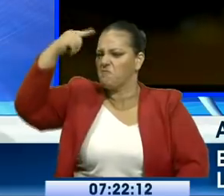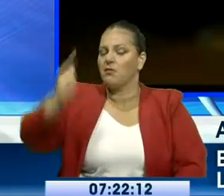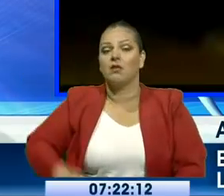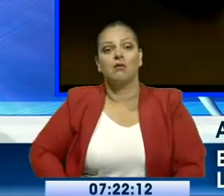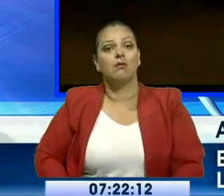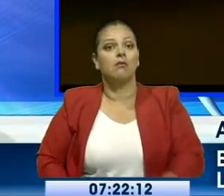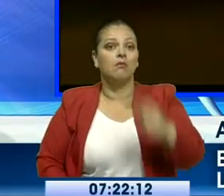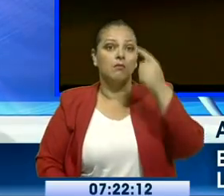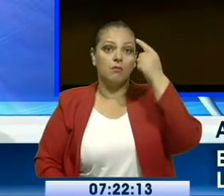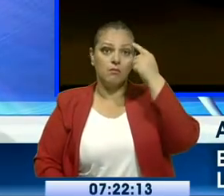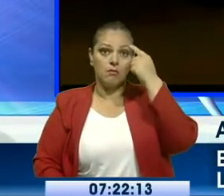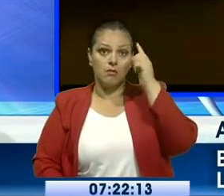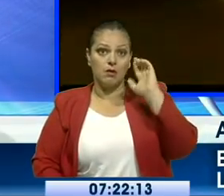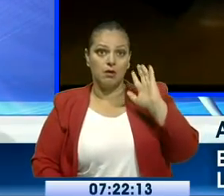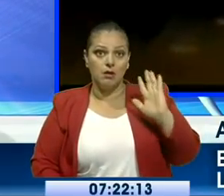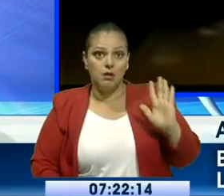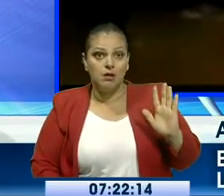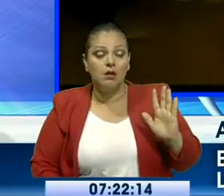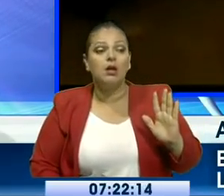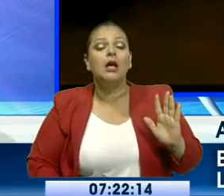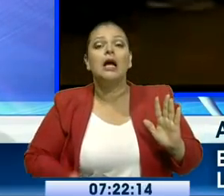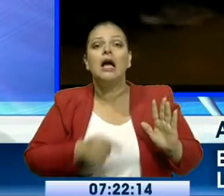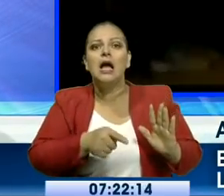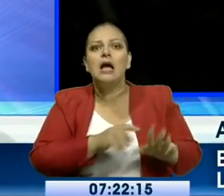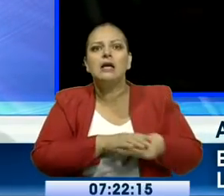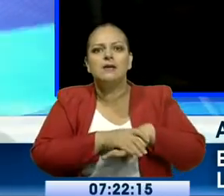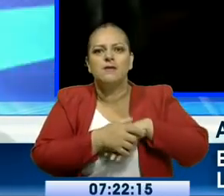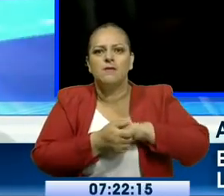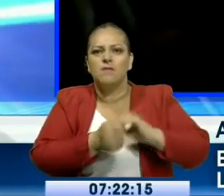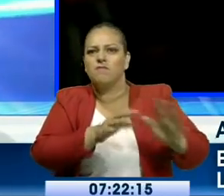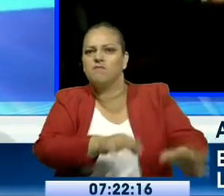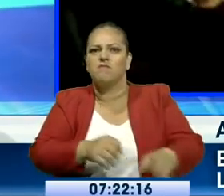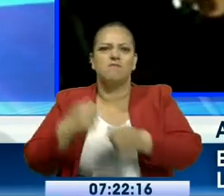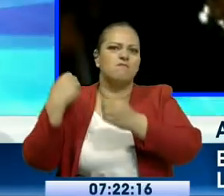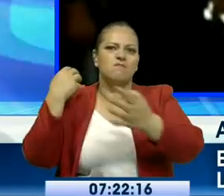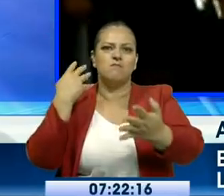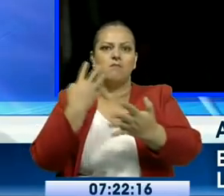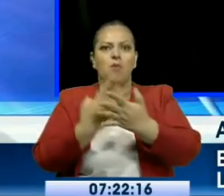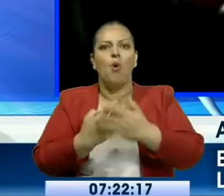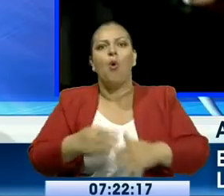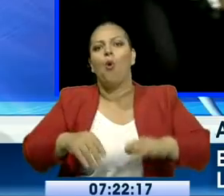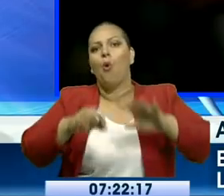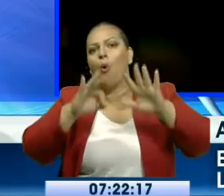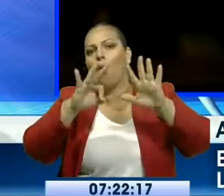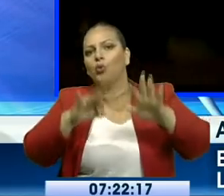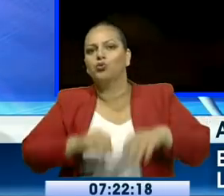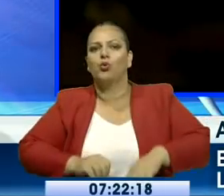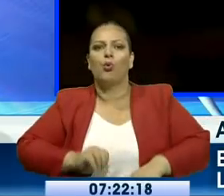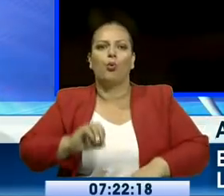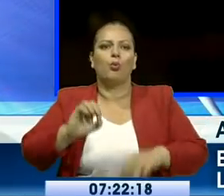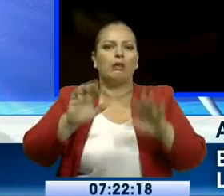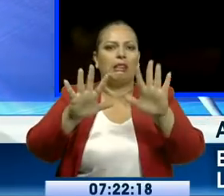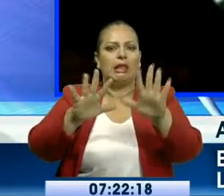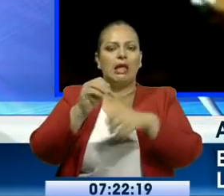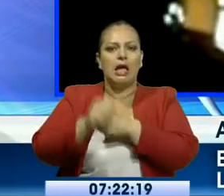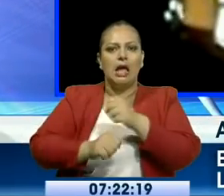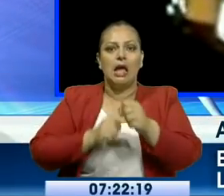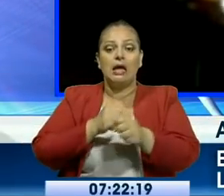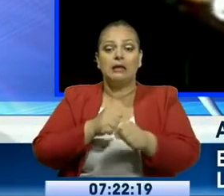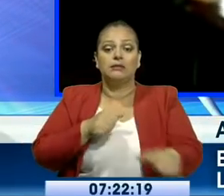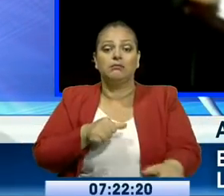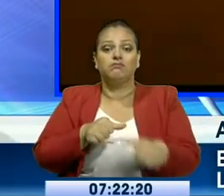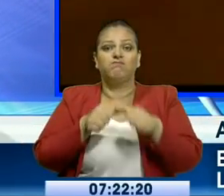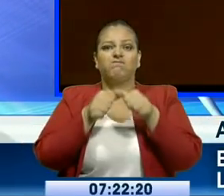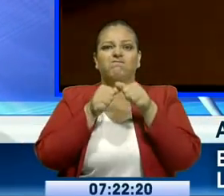es lo mínimo que se merece este mal hombre, este irresponsable que atentó contra la vida de